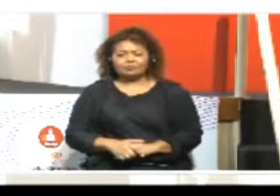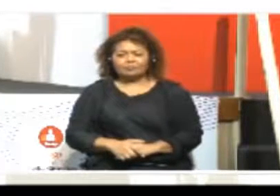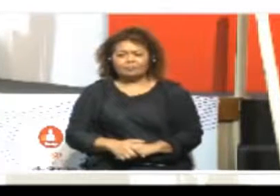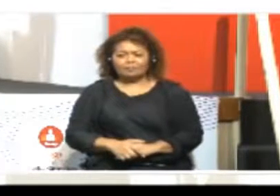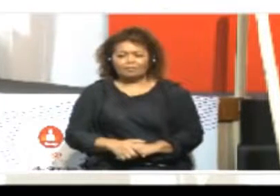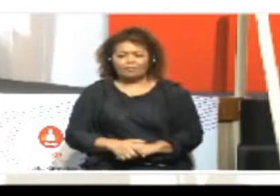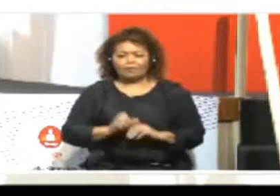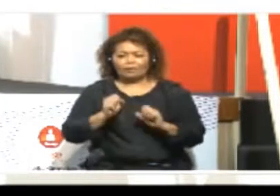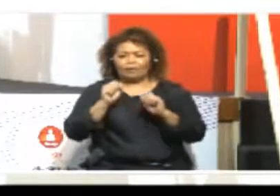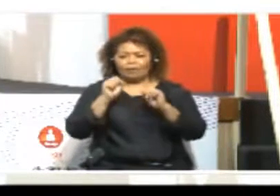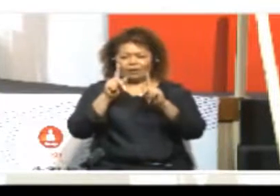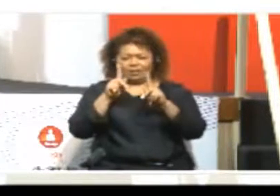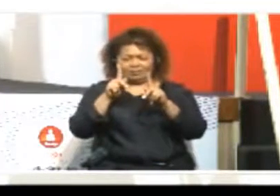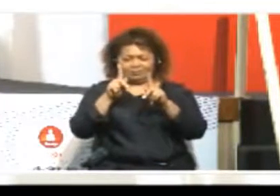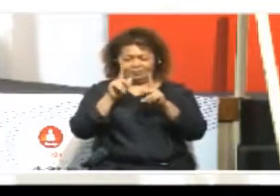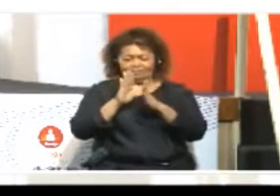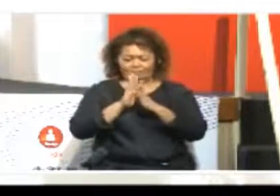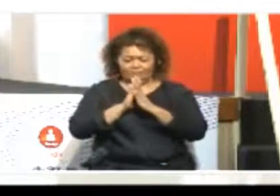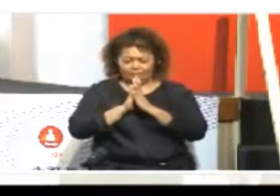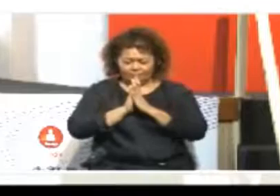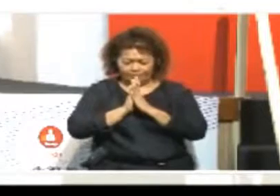Ok.